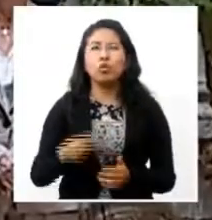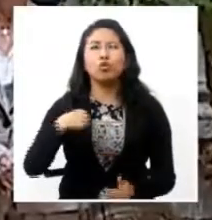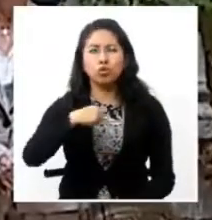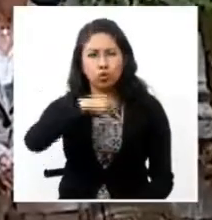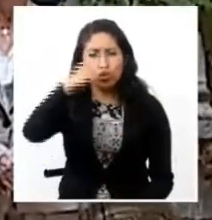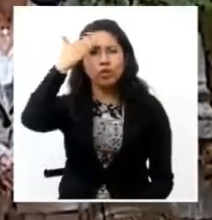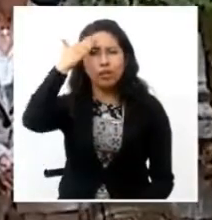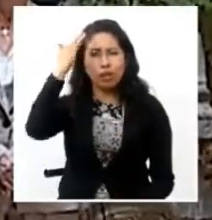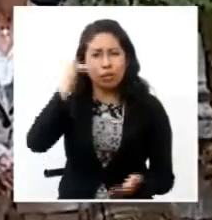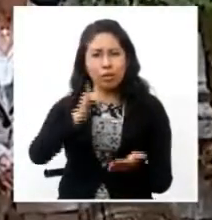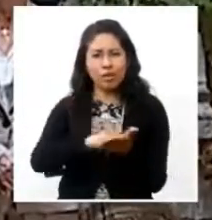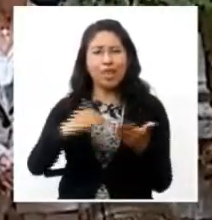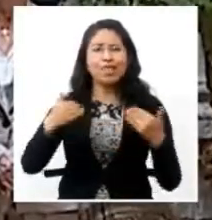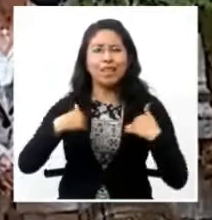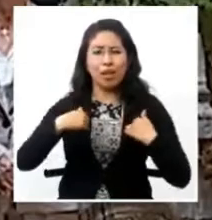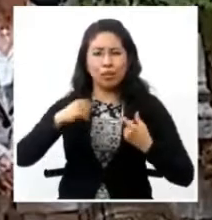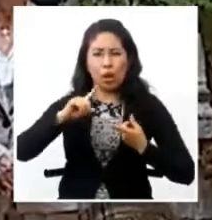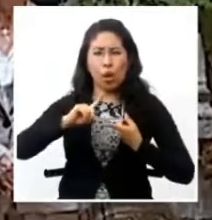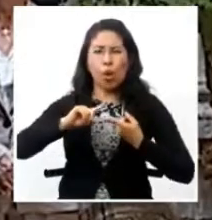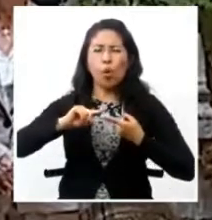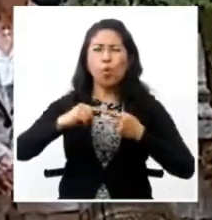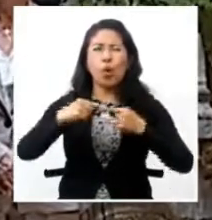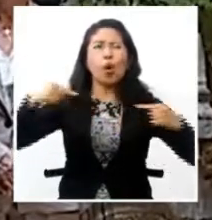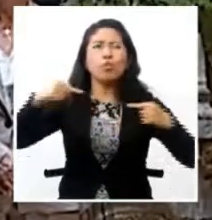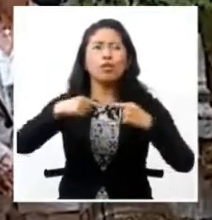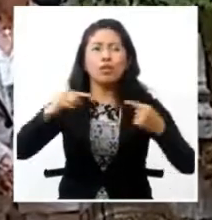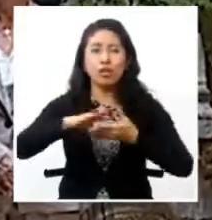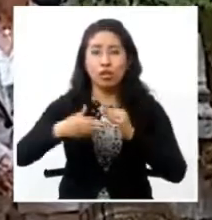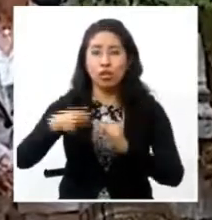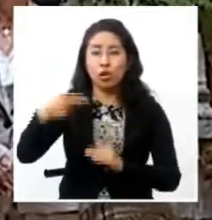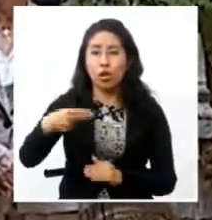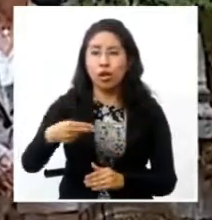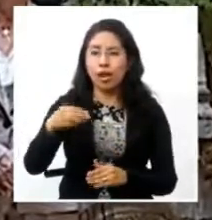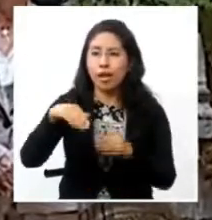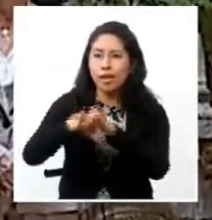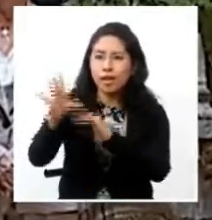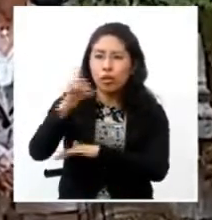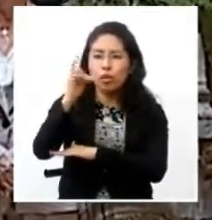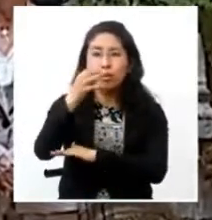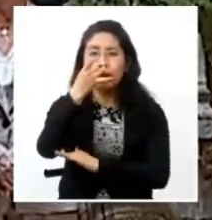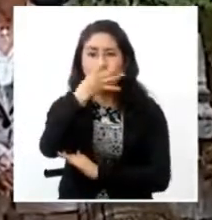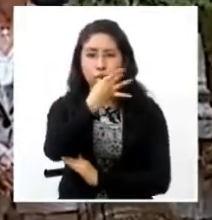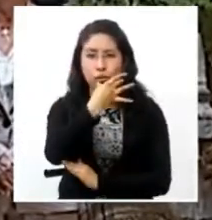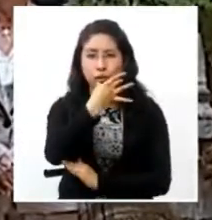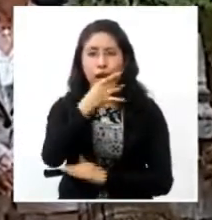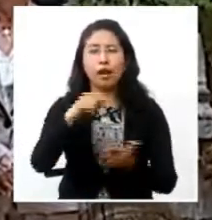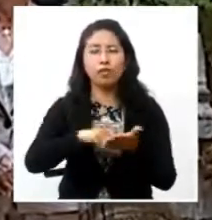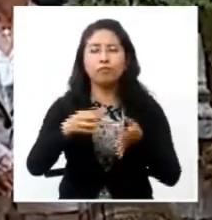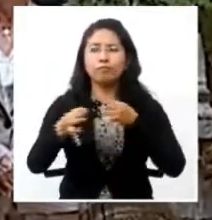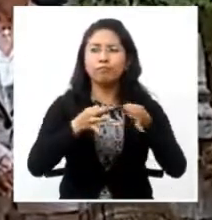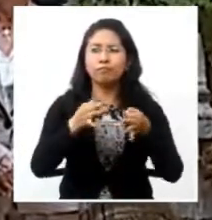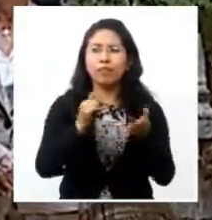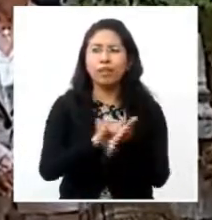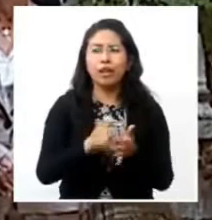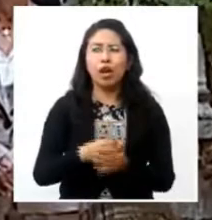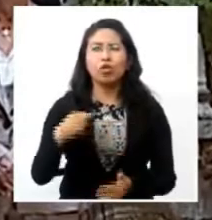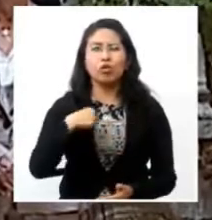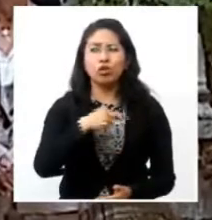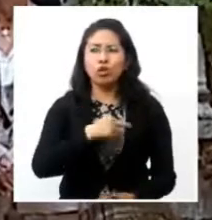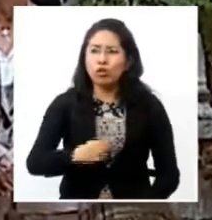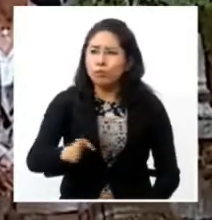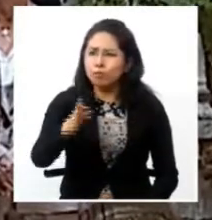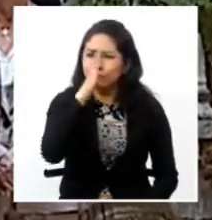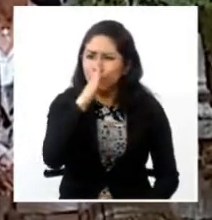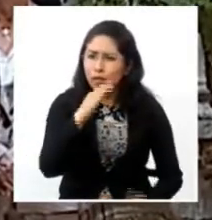un enemigo histórico de Bolivia es la droga. Y eso explica por qué fuimos tan duros en la